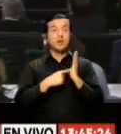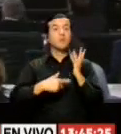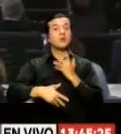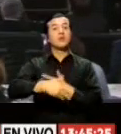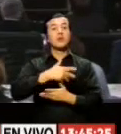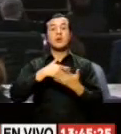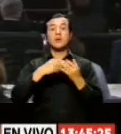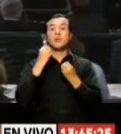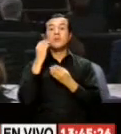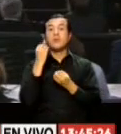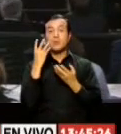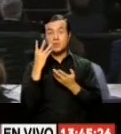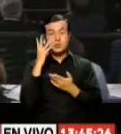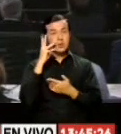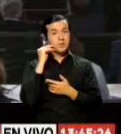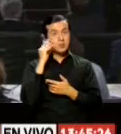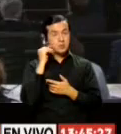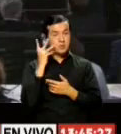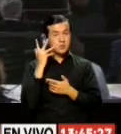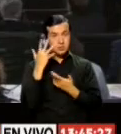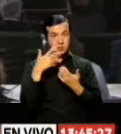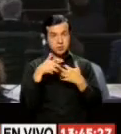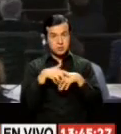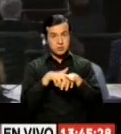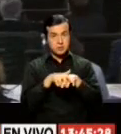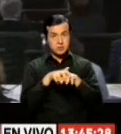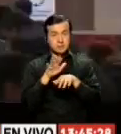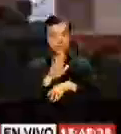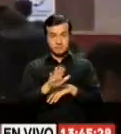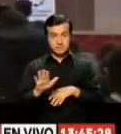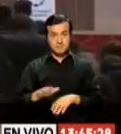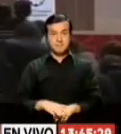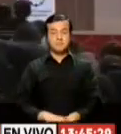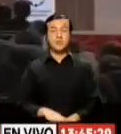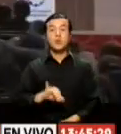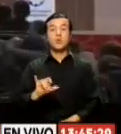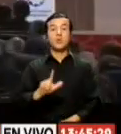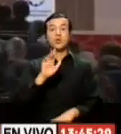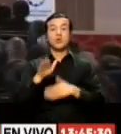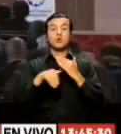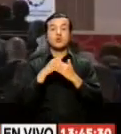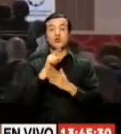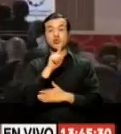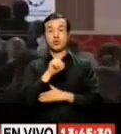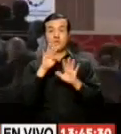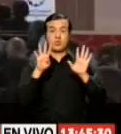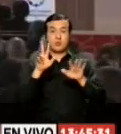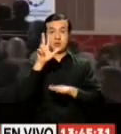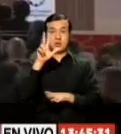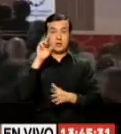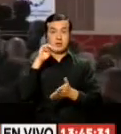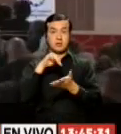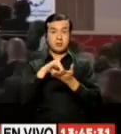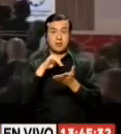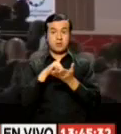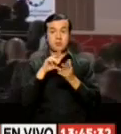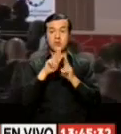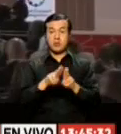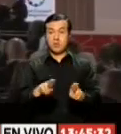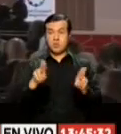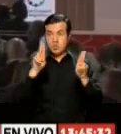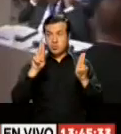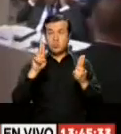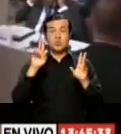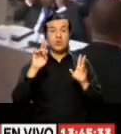de información y de experiencia o de la integración de los migrantes. En julio, todos los 193 miembros de la ONU, excepto